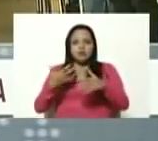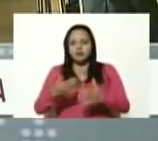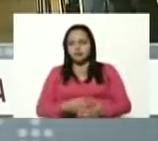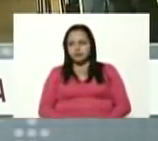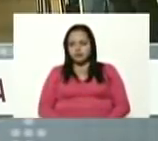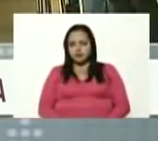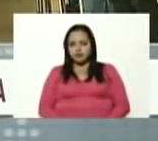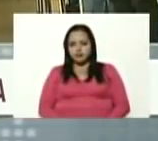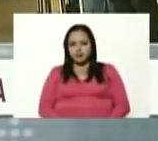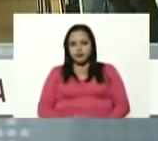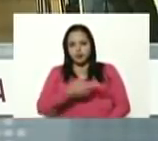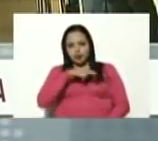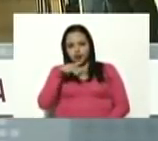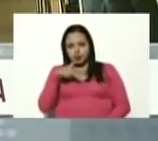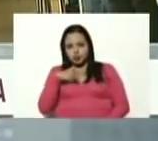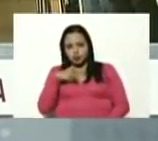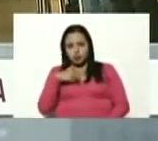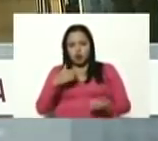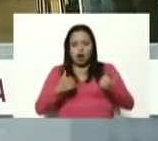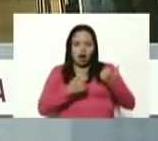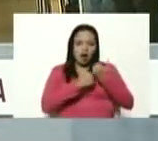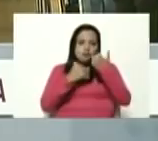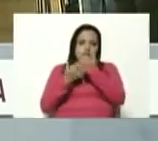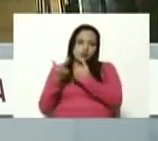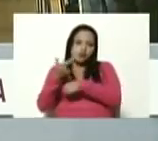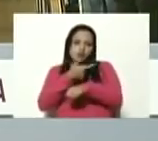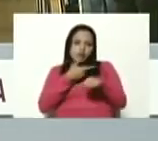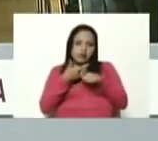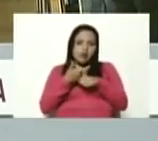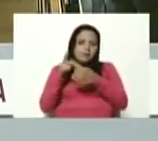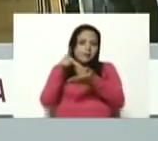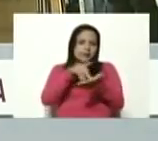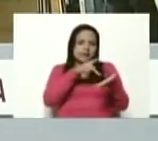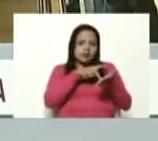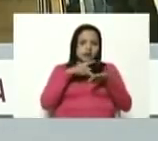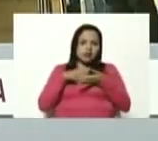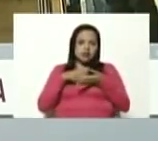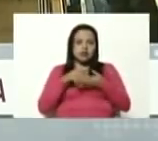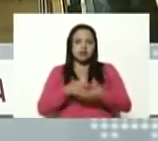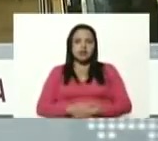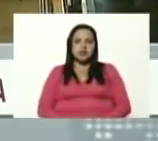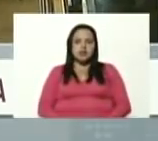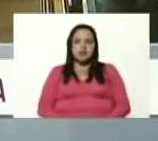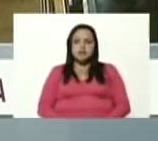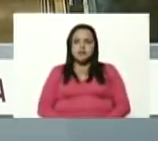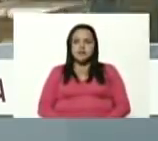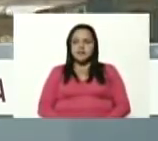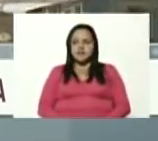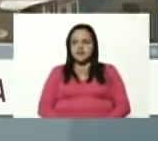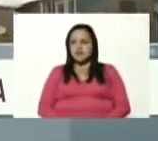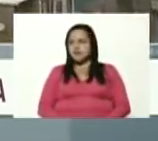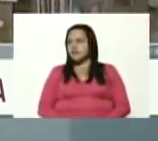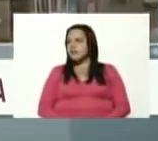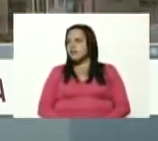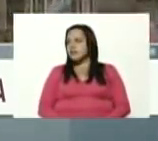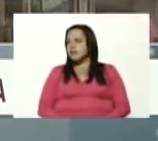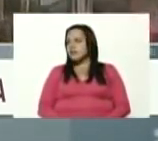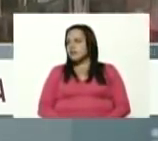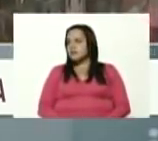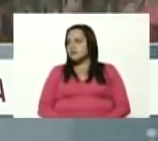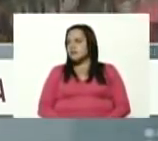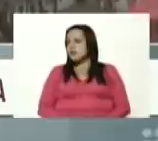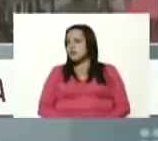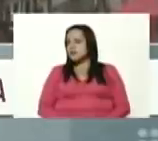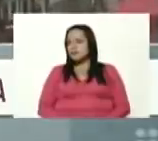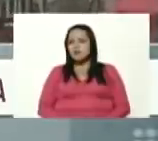Y nosotros como gobernantes siendo instrumento útil del poder popular. Ese es